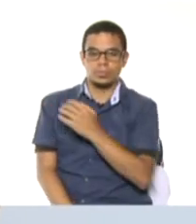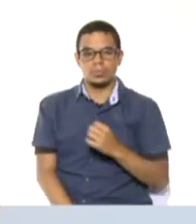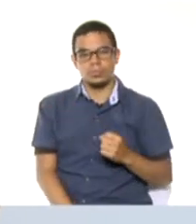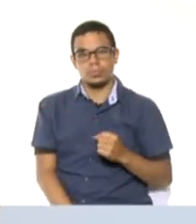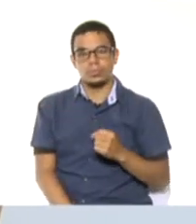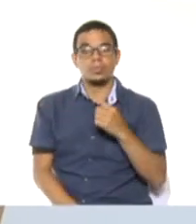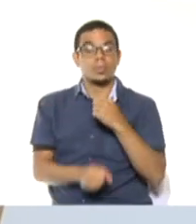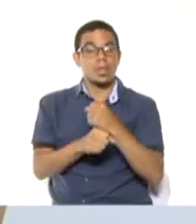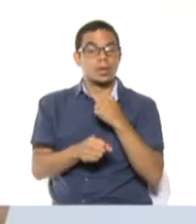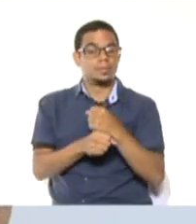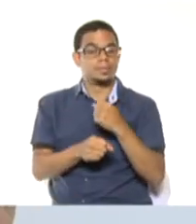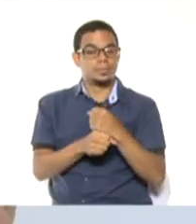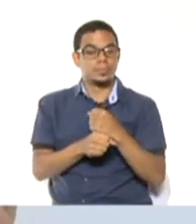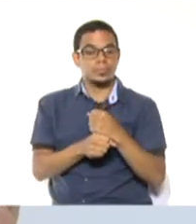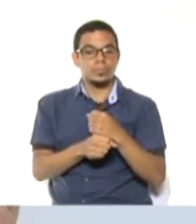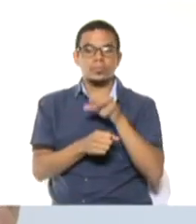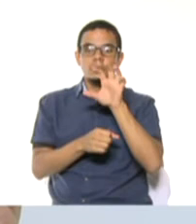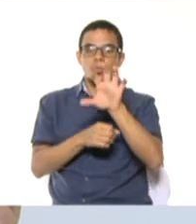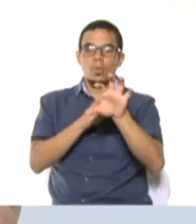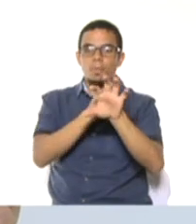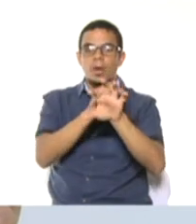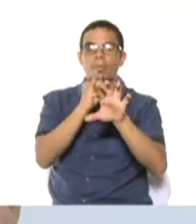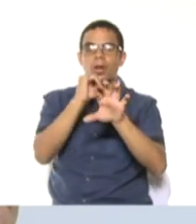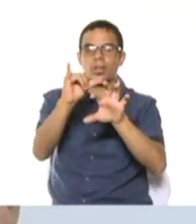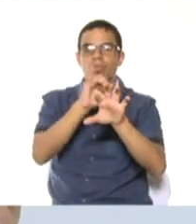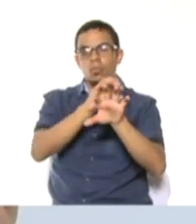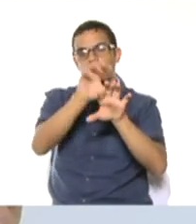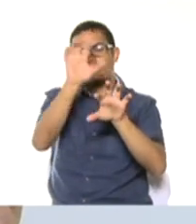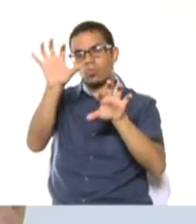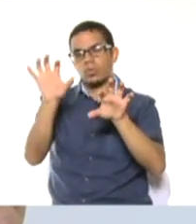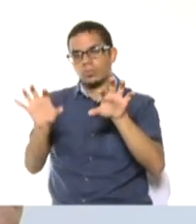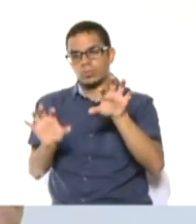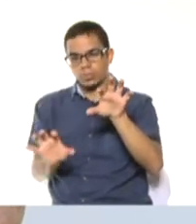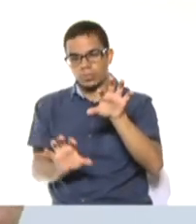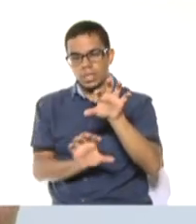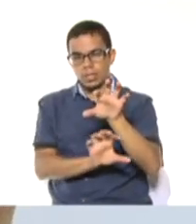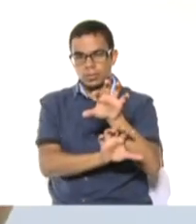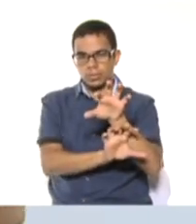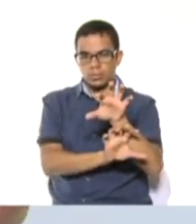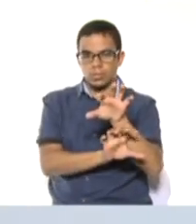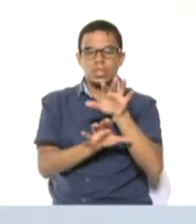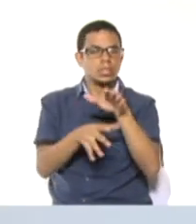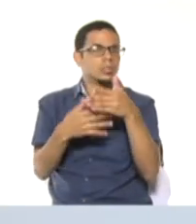estamos trabajando con un mapa conceptual donde nos habla cuáles son